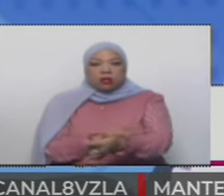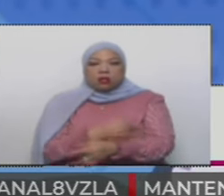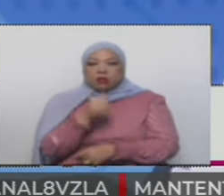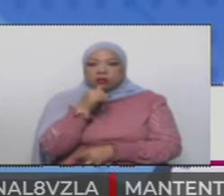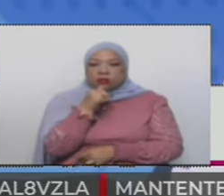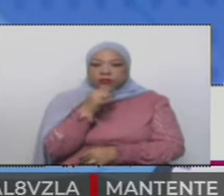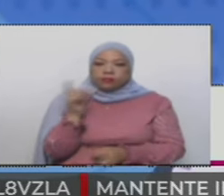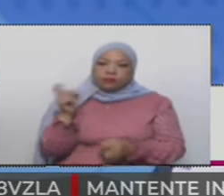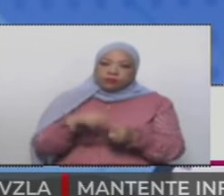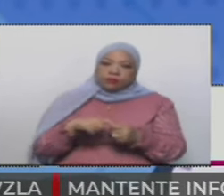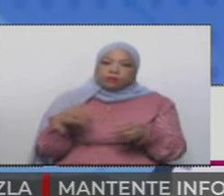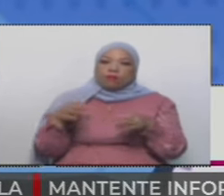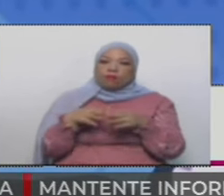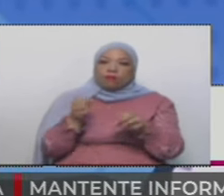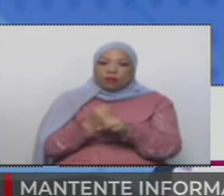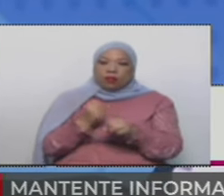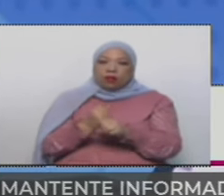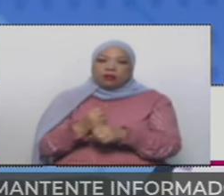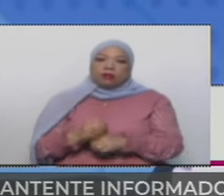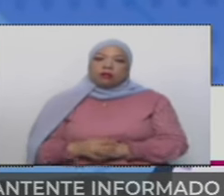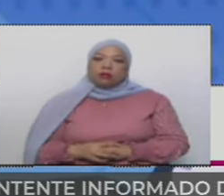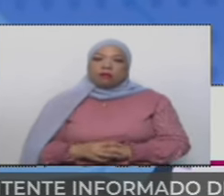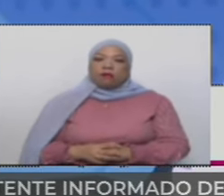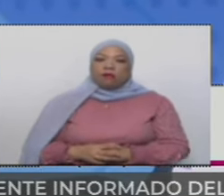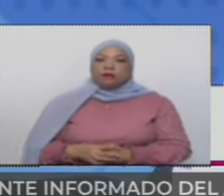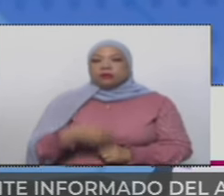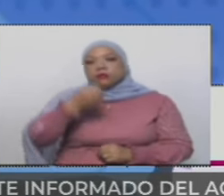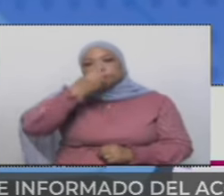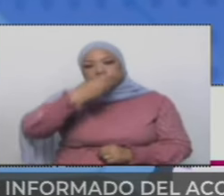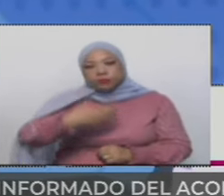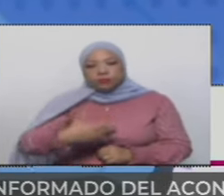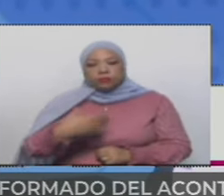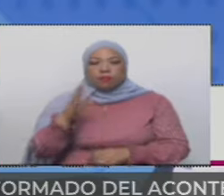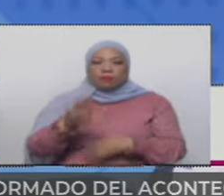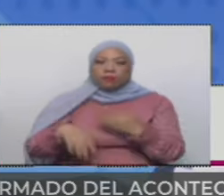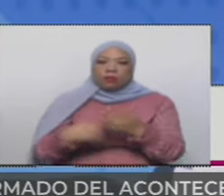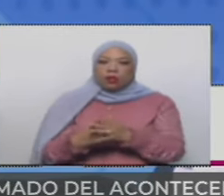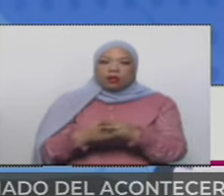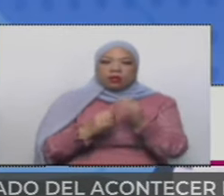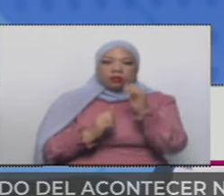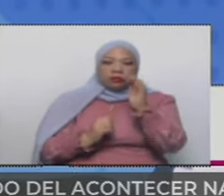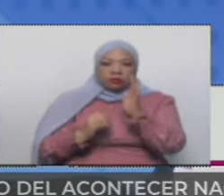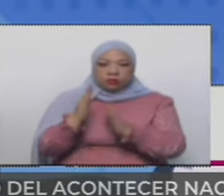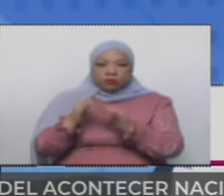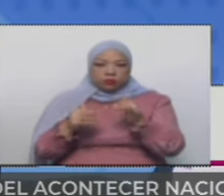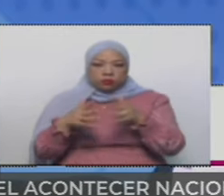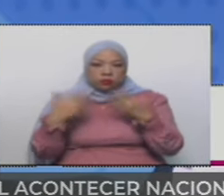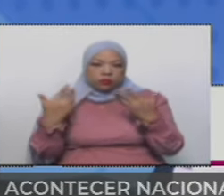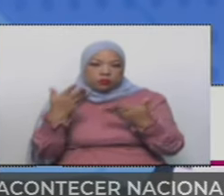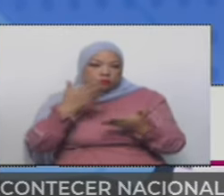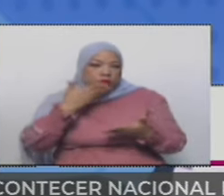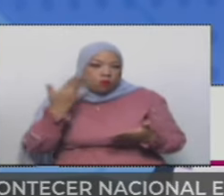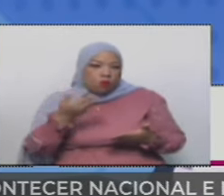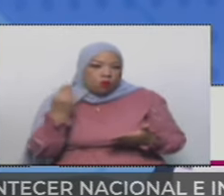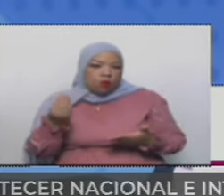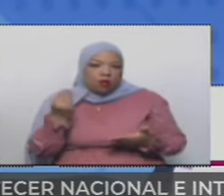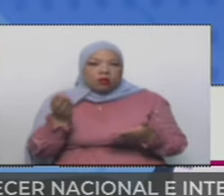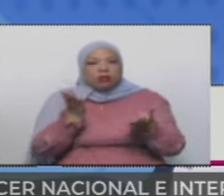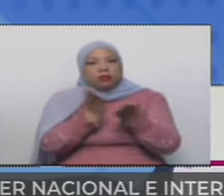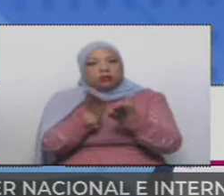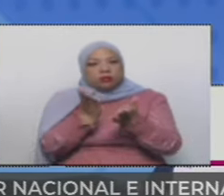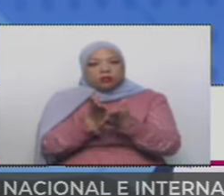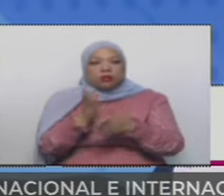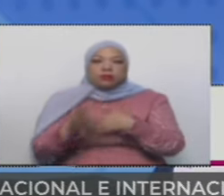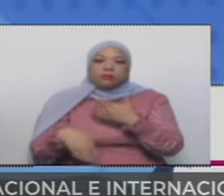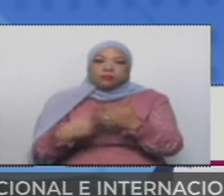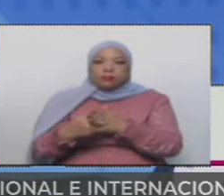estado incorporado en este equipo y yo creo que sería bueno lanzar una biblioteca básica de lectura para los chamos, para que en las escuelas tengamos